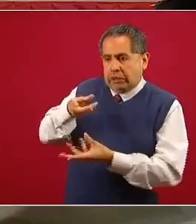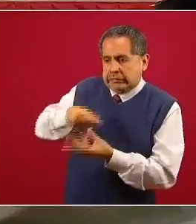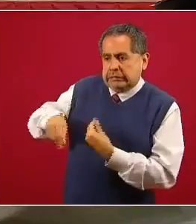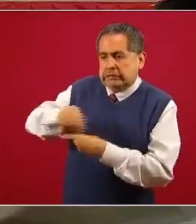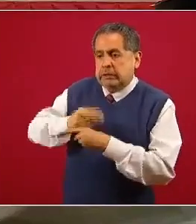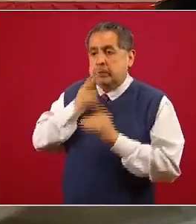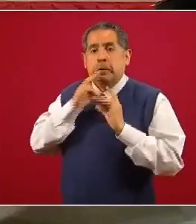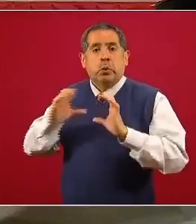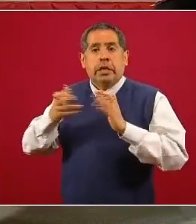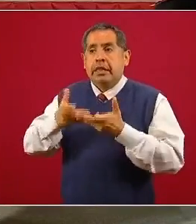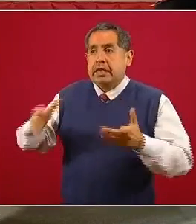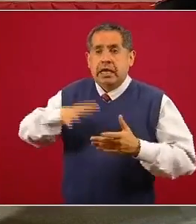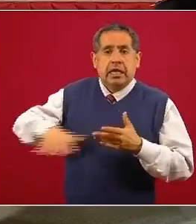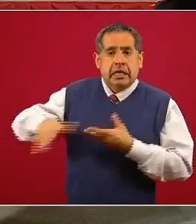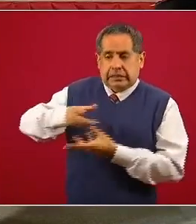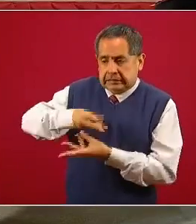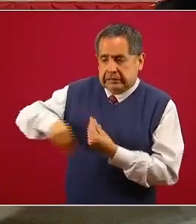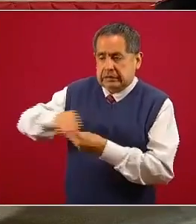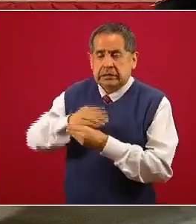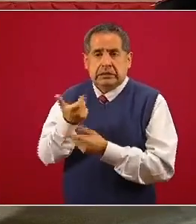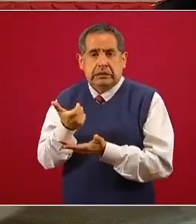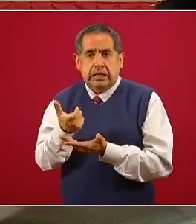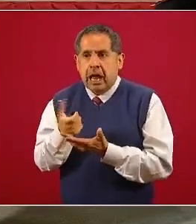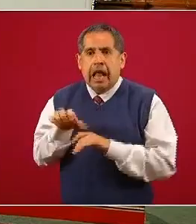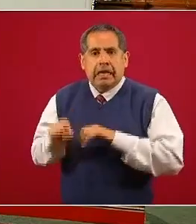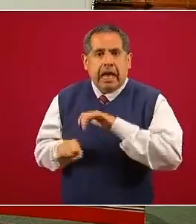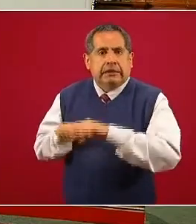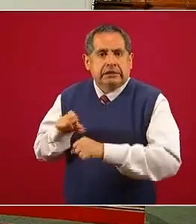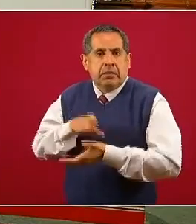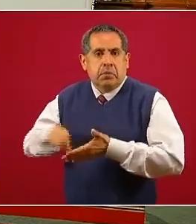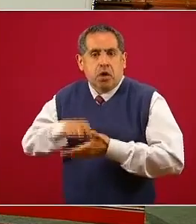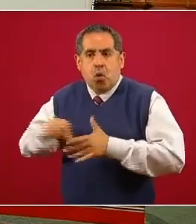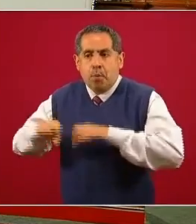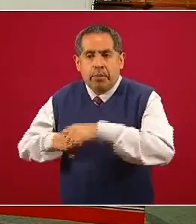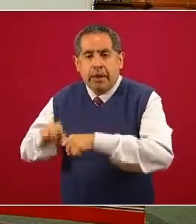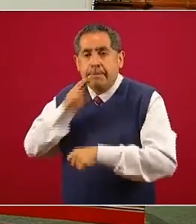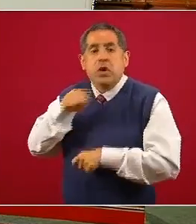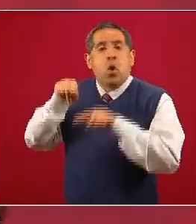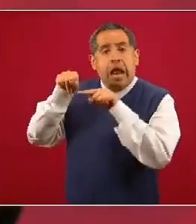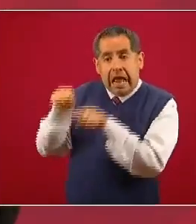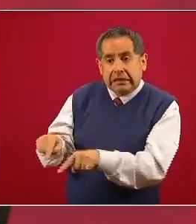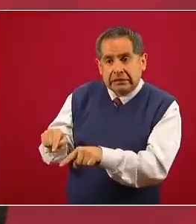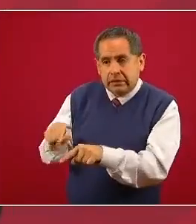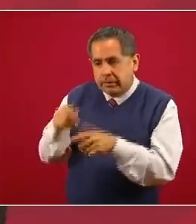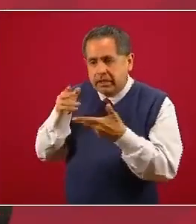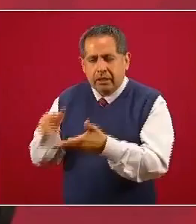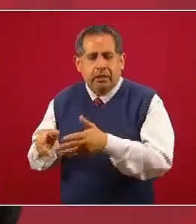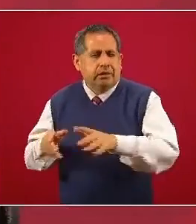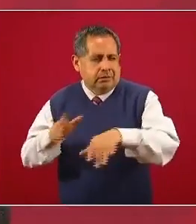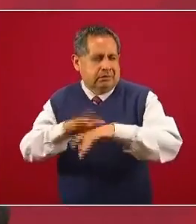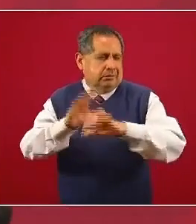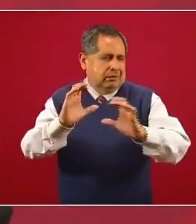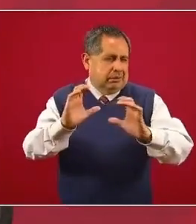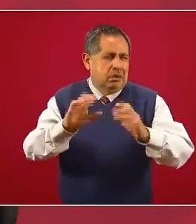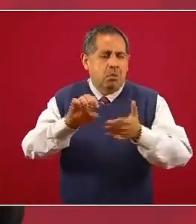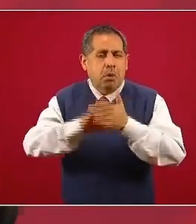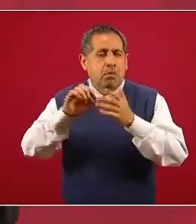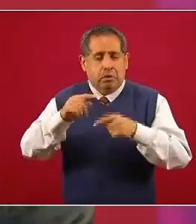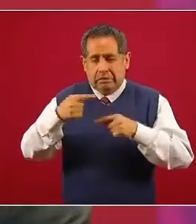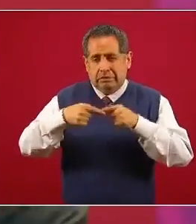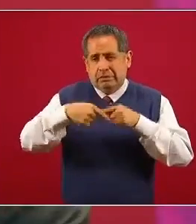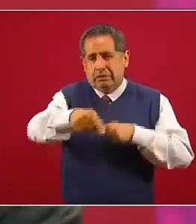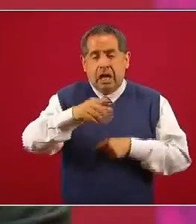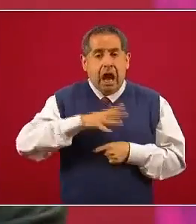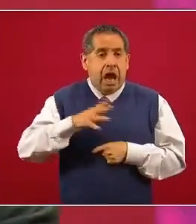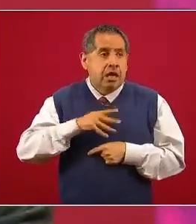ambientalmente y económicamente competitivo. Son múltiples políticas, ojo, porque escucharán en estos días en la radio,